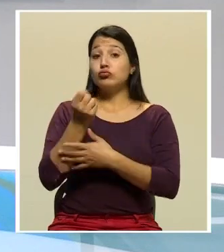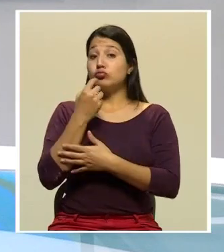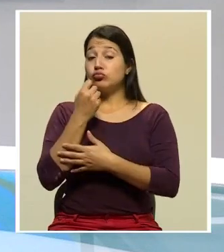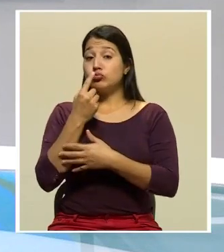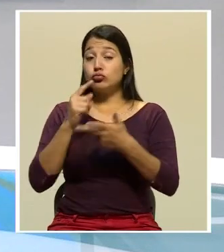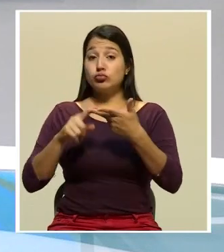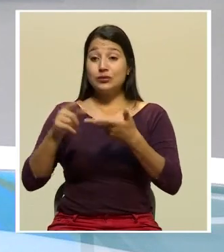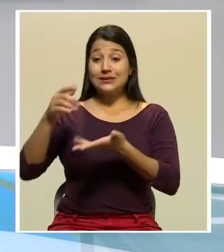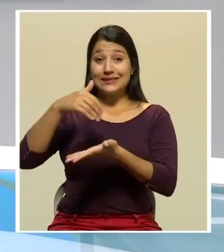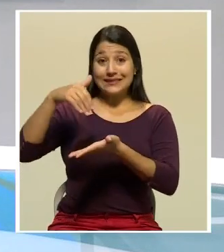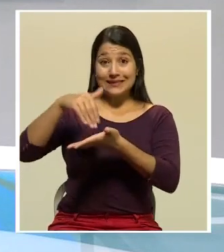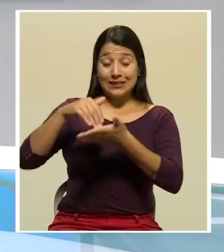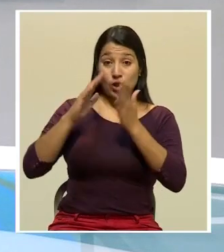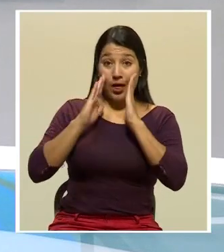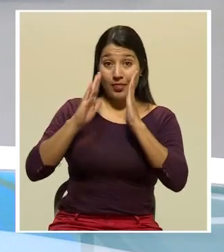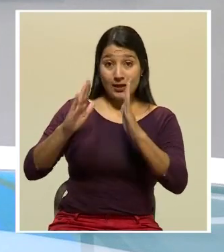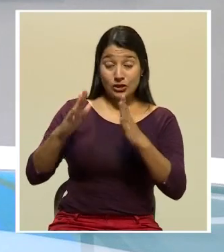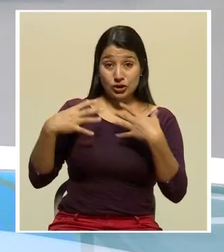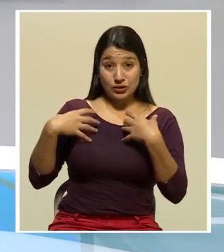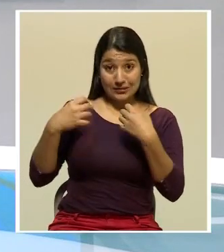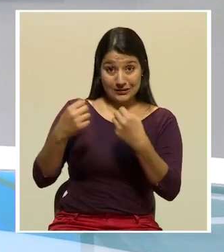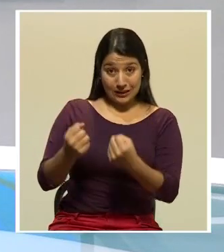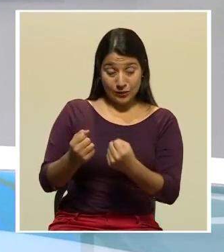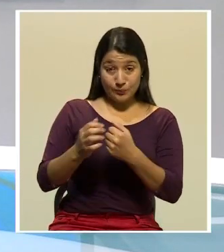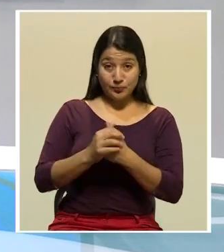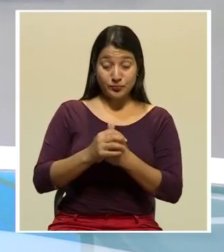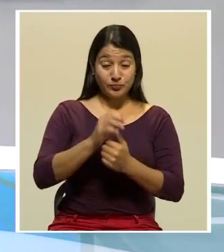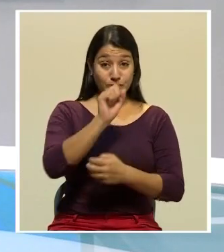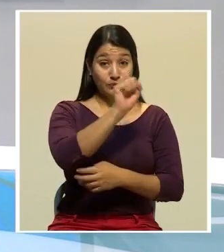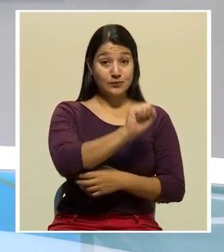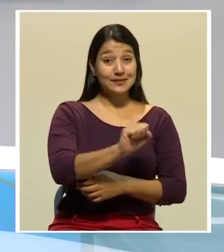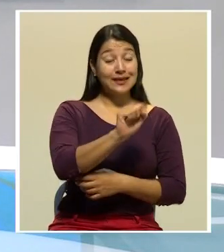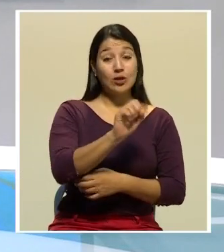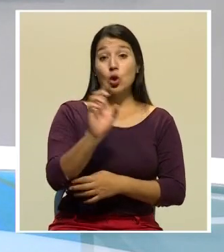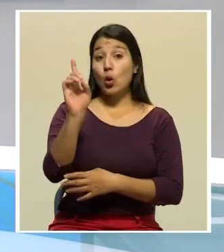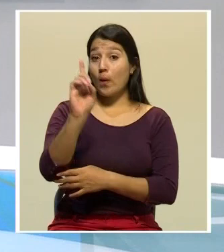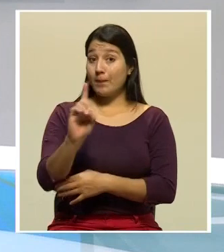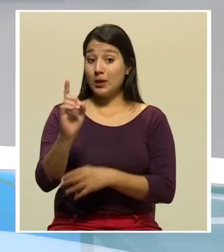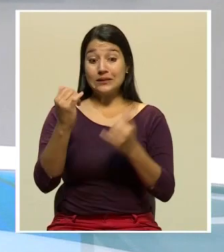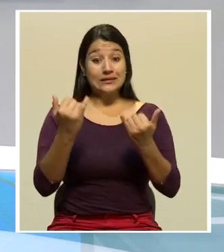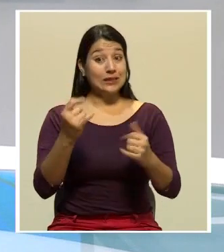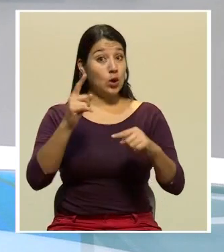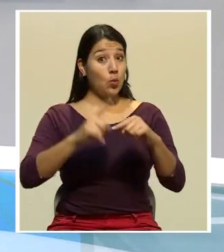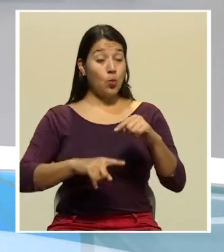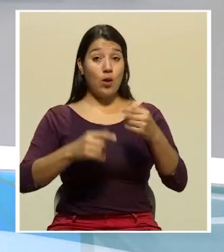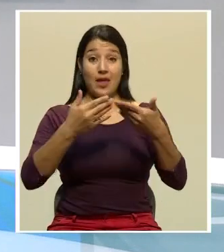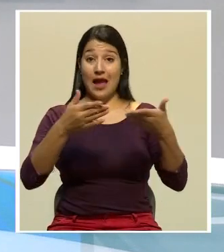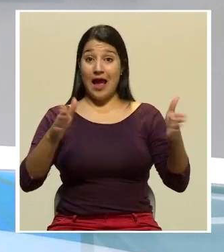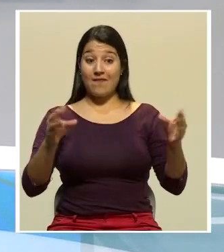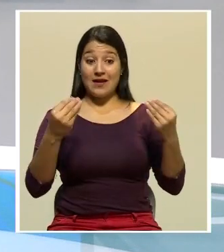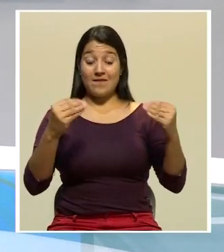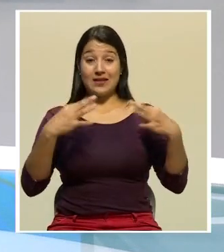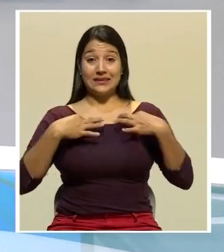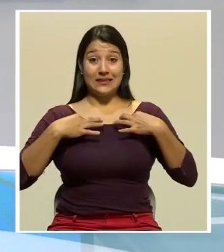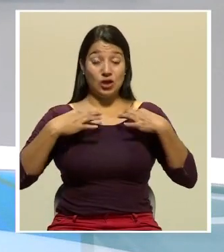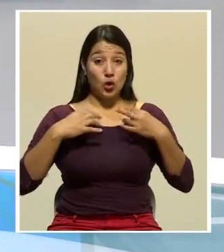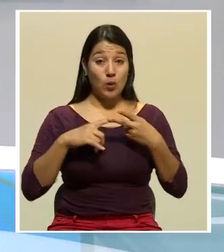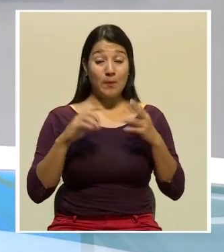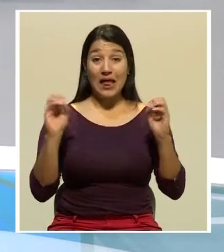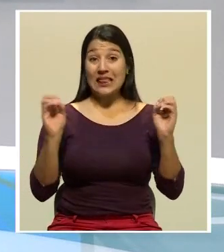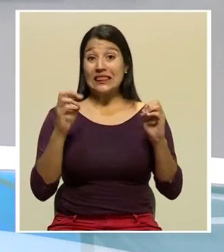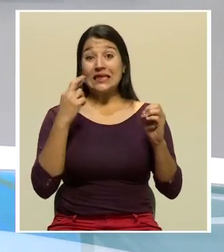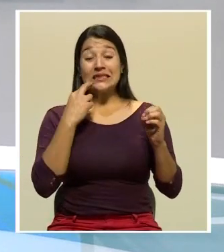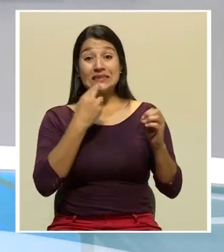atención médica. Sábados y domingos ya no pueden abrir las tiendas, ni los restaurantes, ni